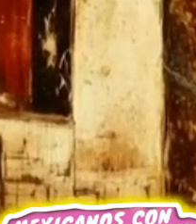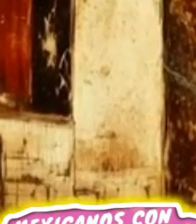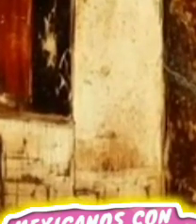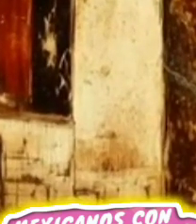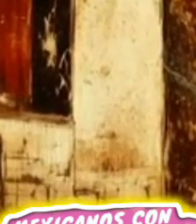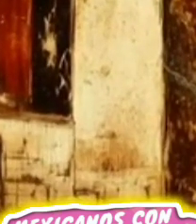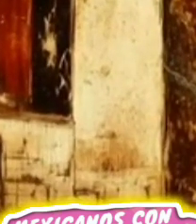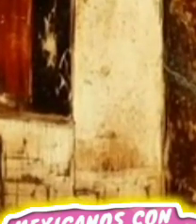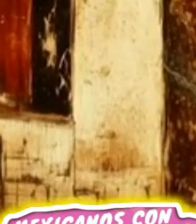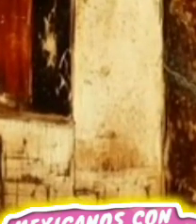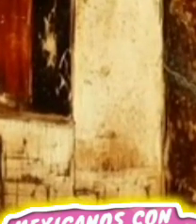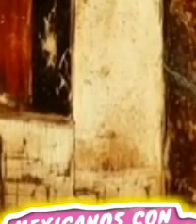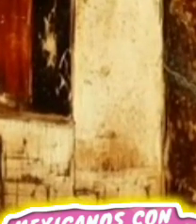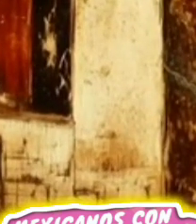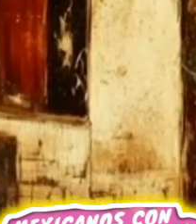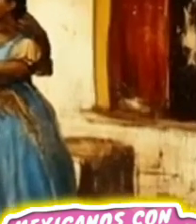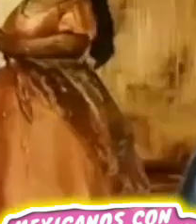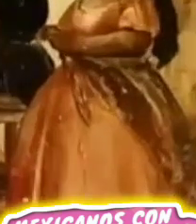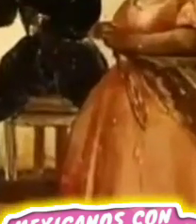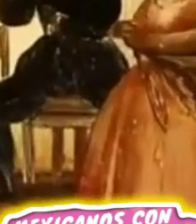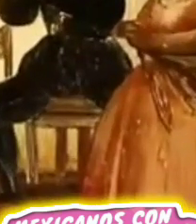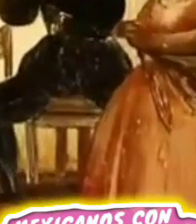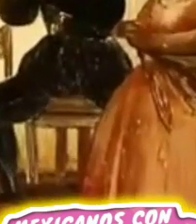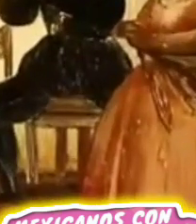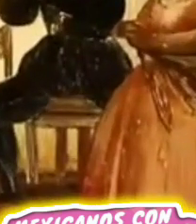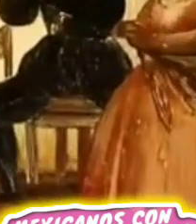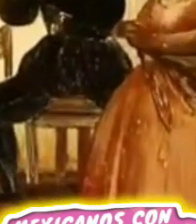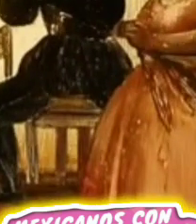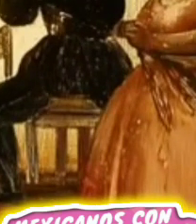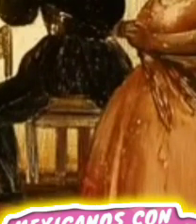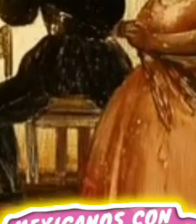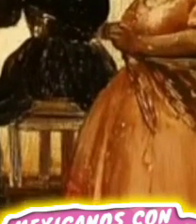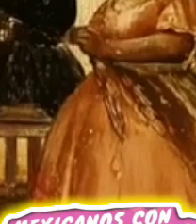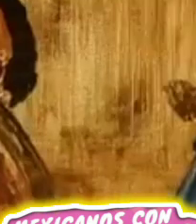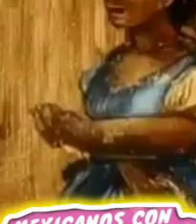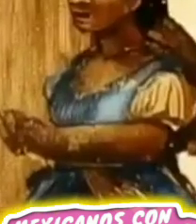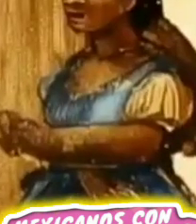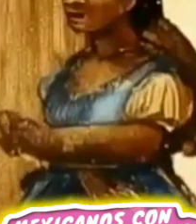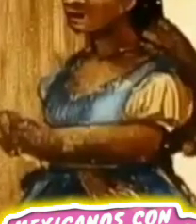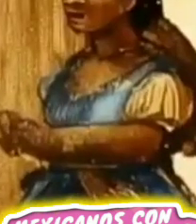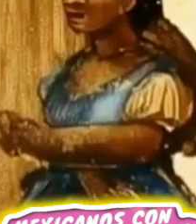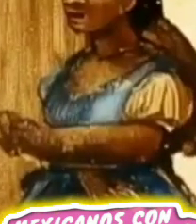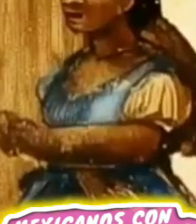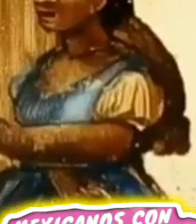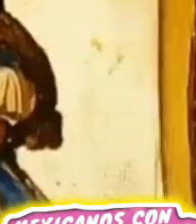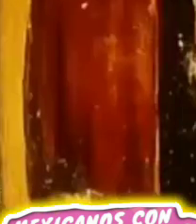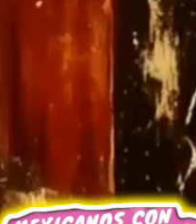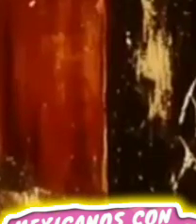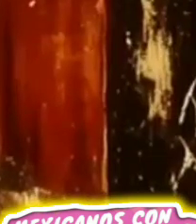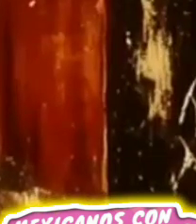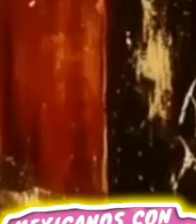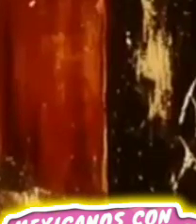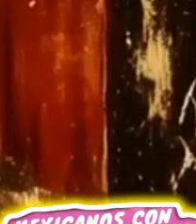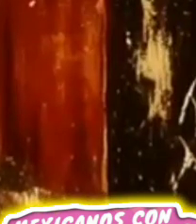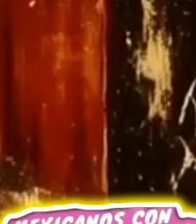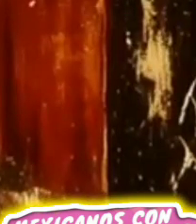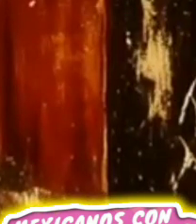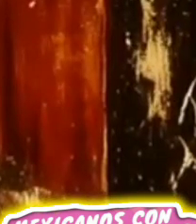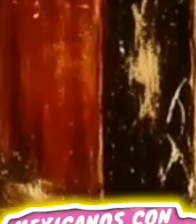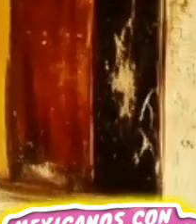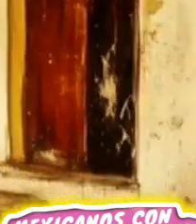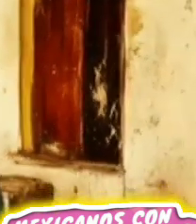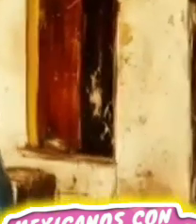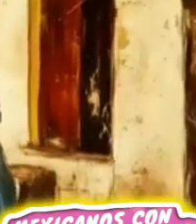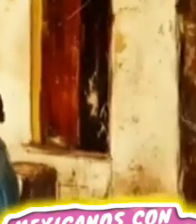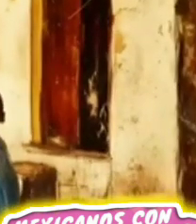que encabezaron este motín. Se llamaban Pioquinta Bustamante, Romana Jarquín y Mónica, la de